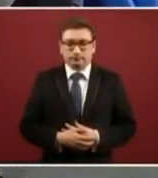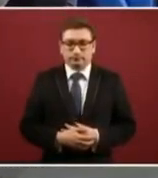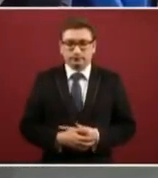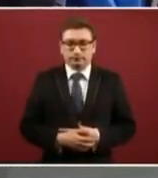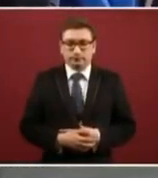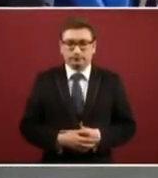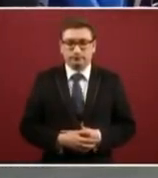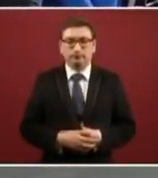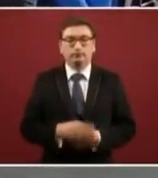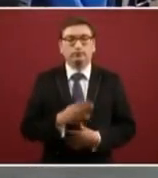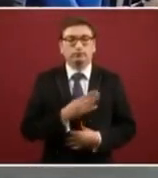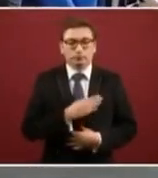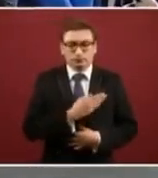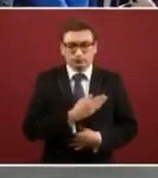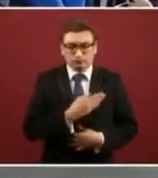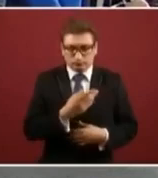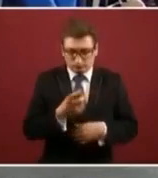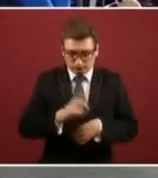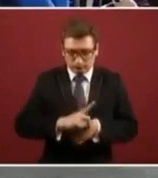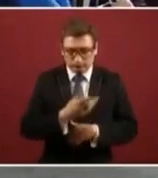Buenos días, presidente de México.